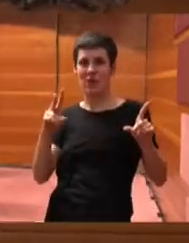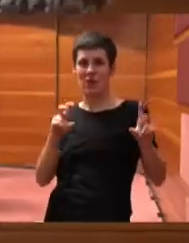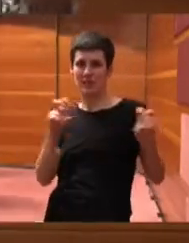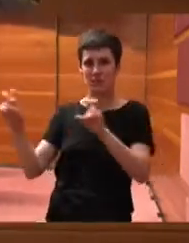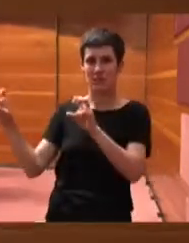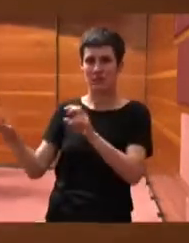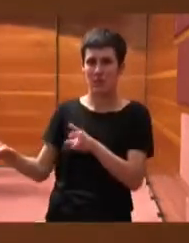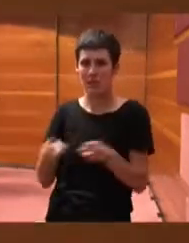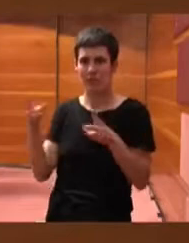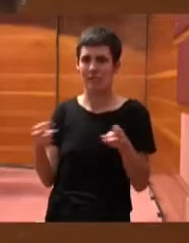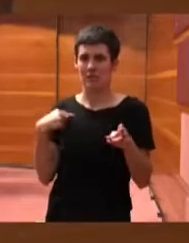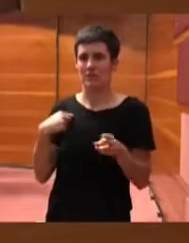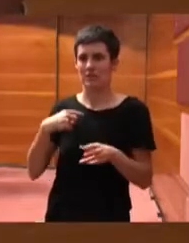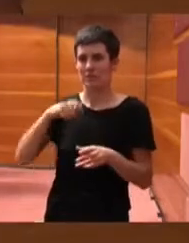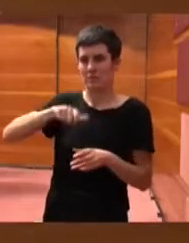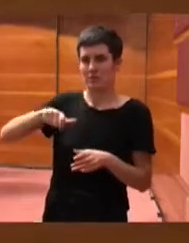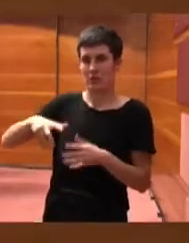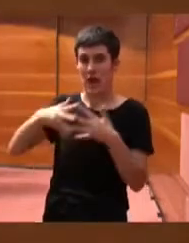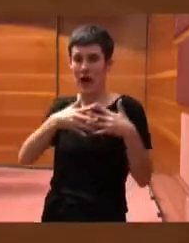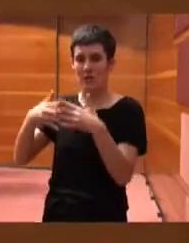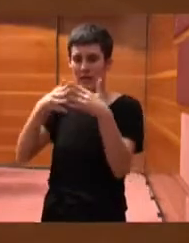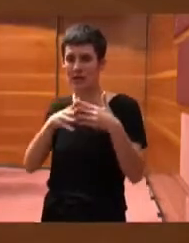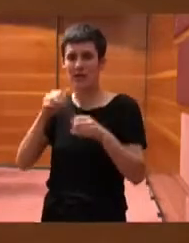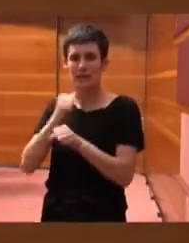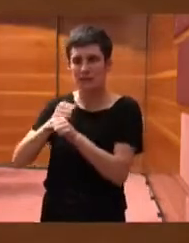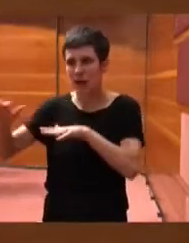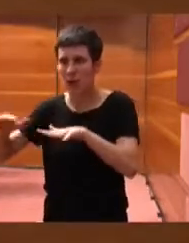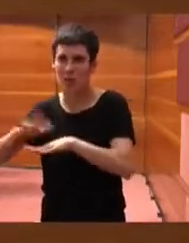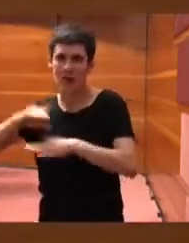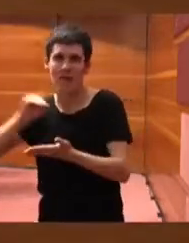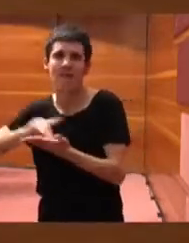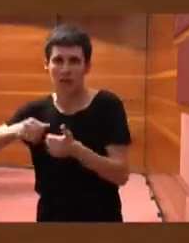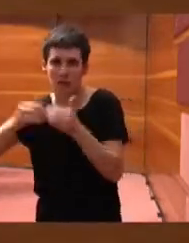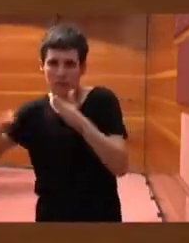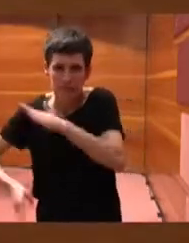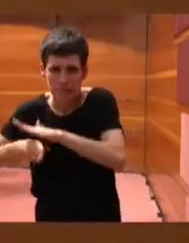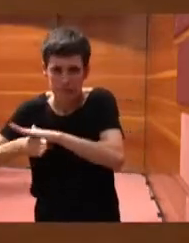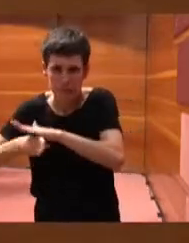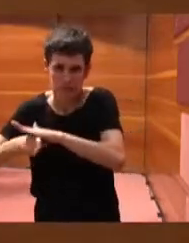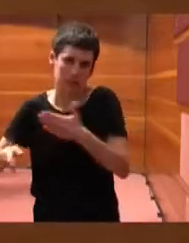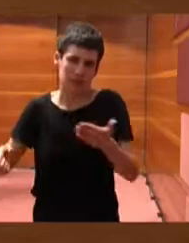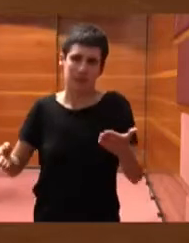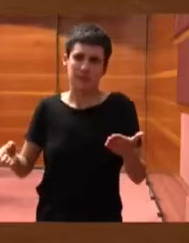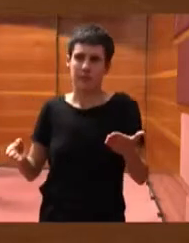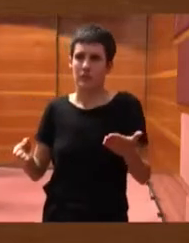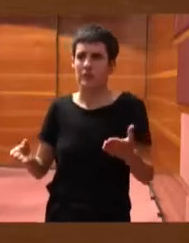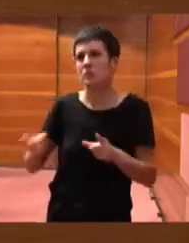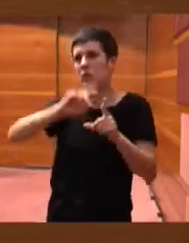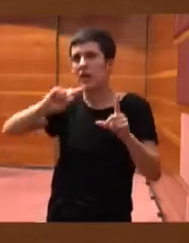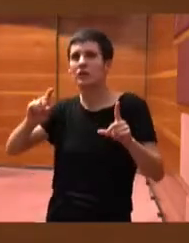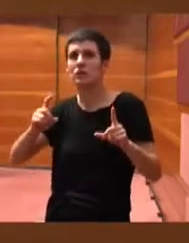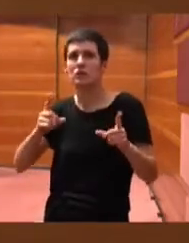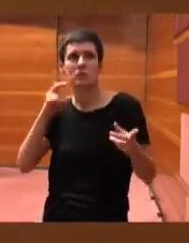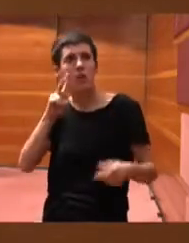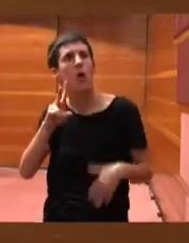americanos se han movilizado mucho en torno a los datos. Eso, en casos de uso y visualizaciones tan bonitas y tan espectaculares, que